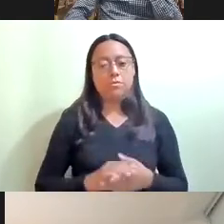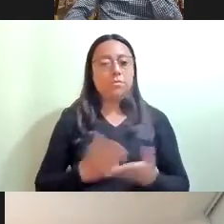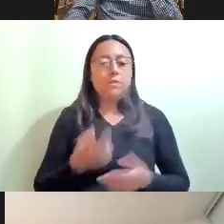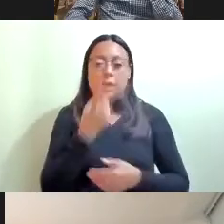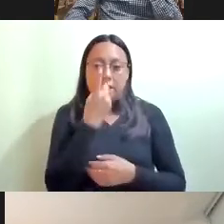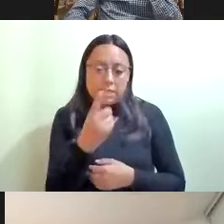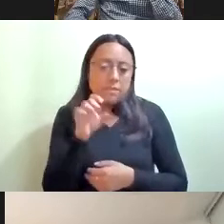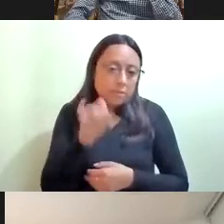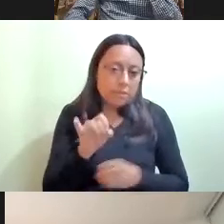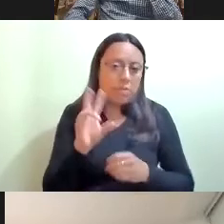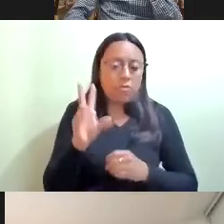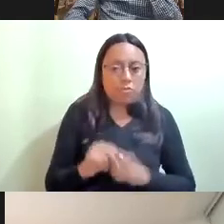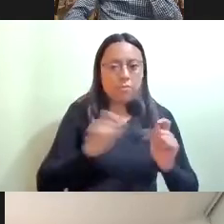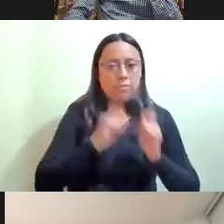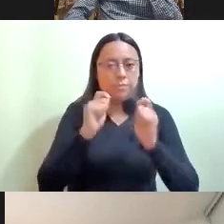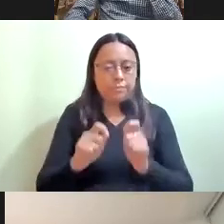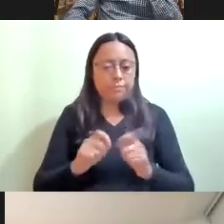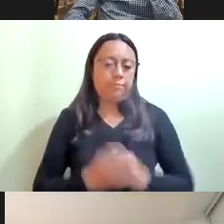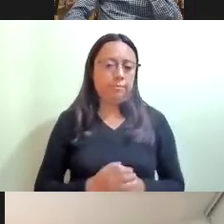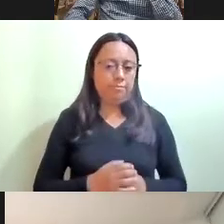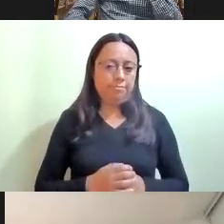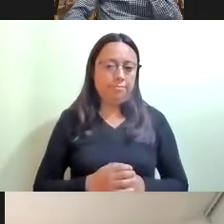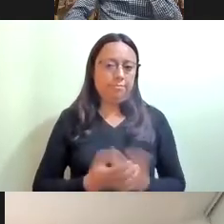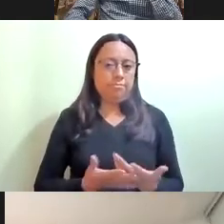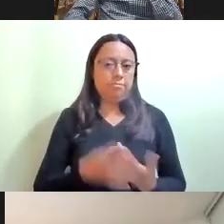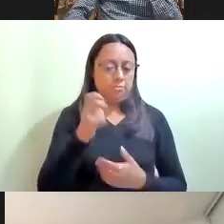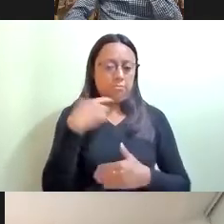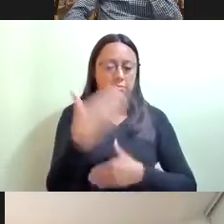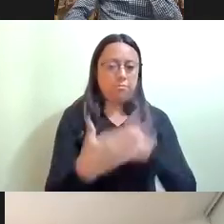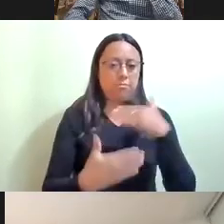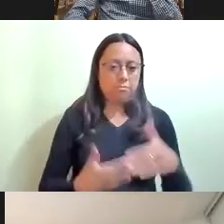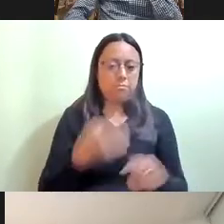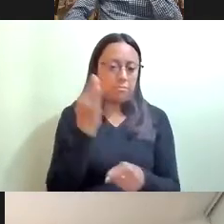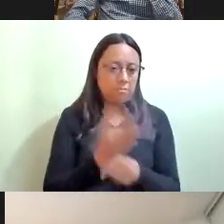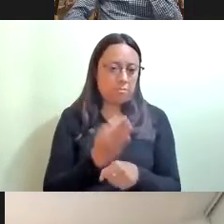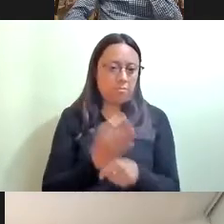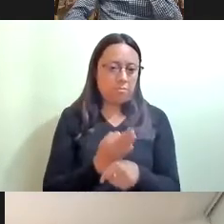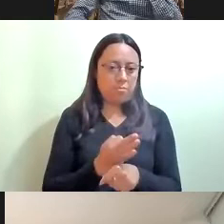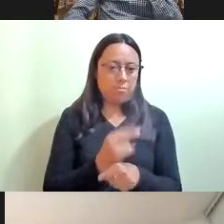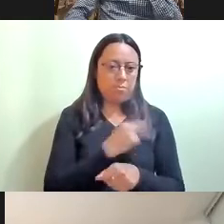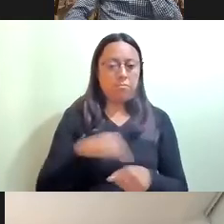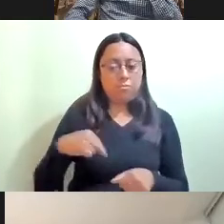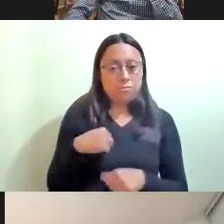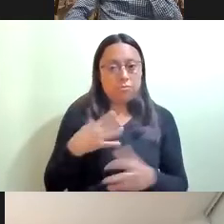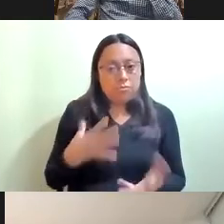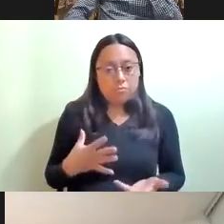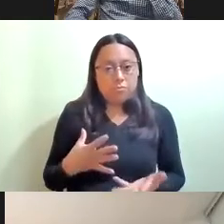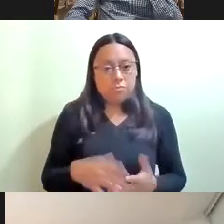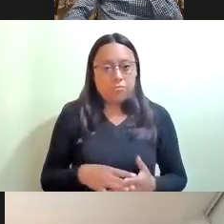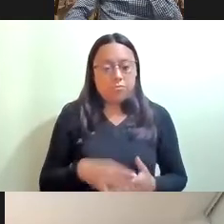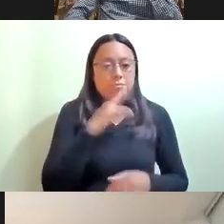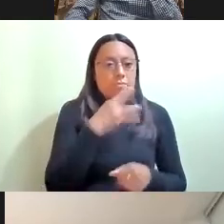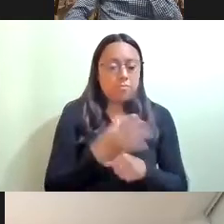el cambio de turno. Eso es lo que procede. En este momento nosotros no tenemos